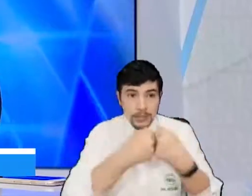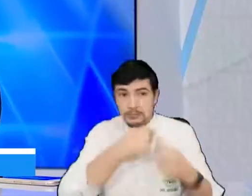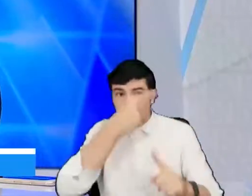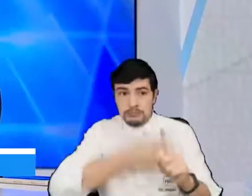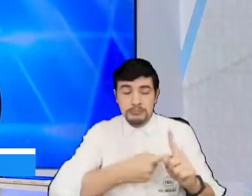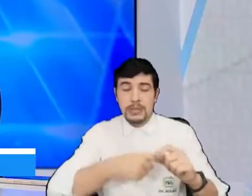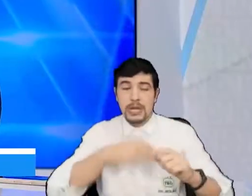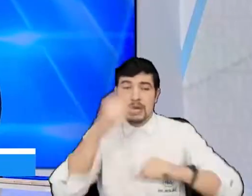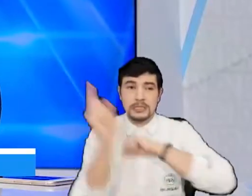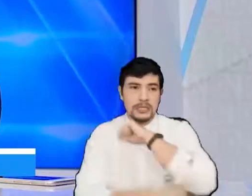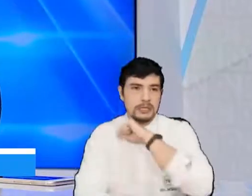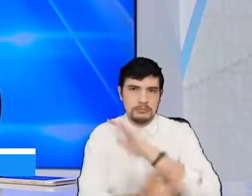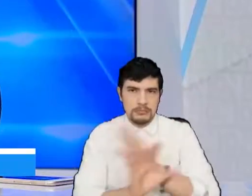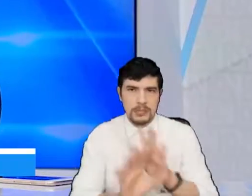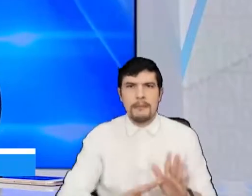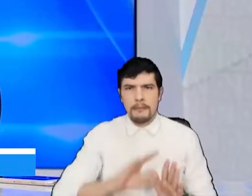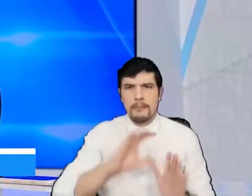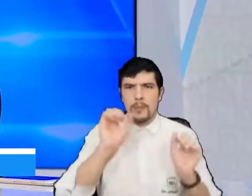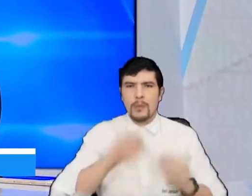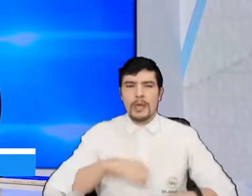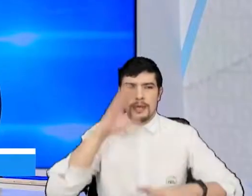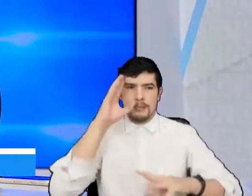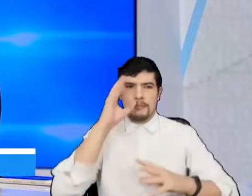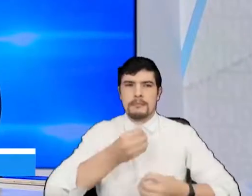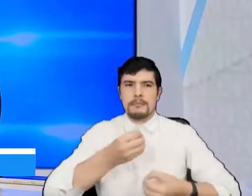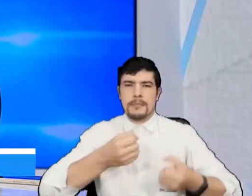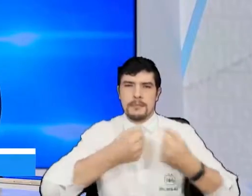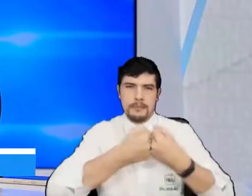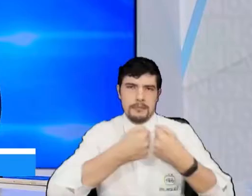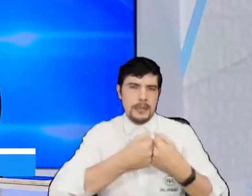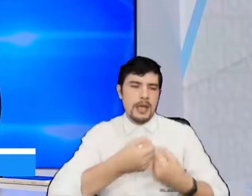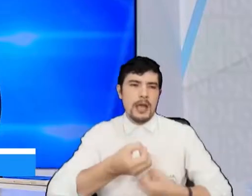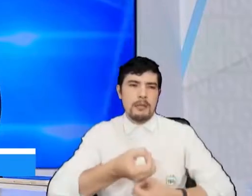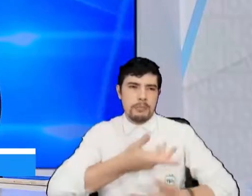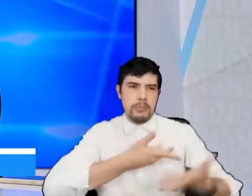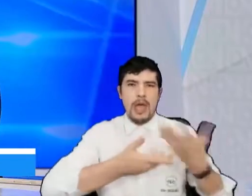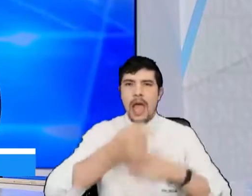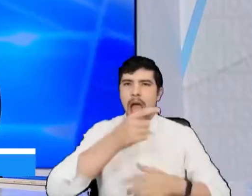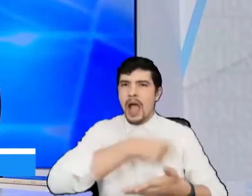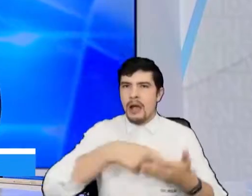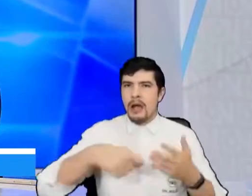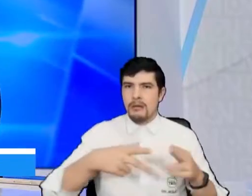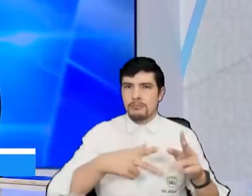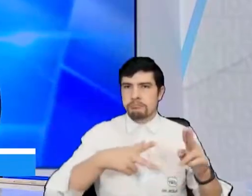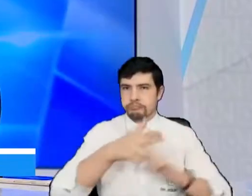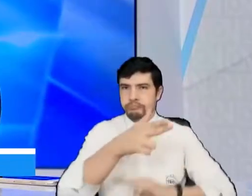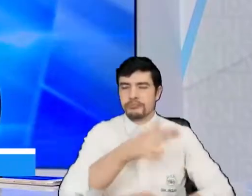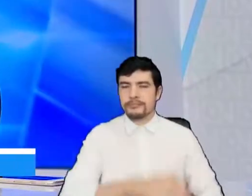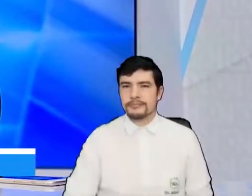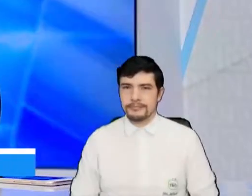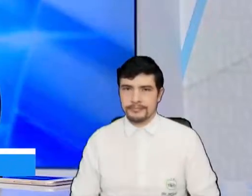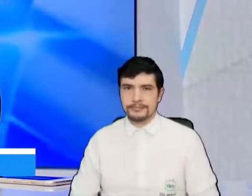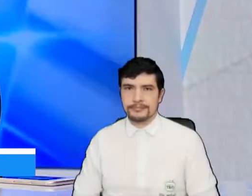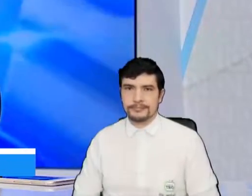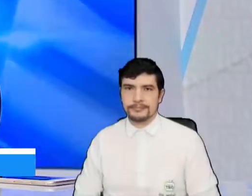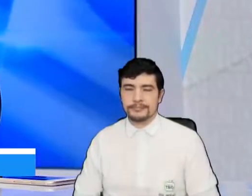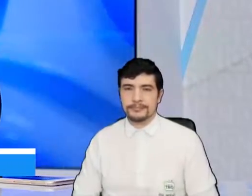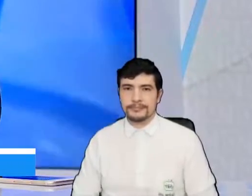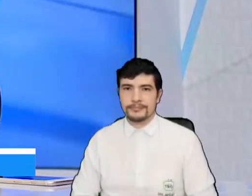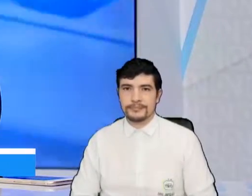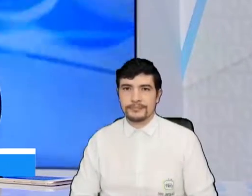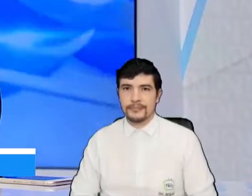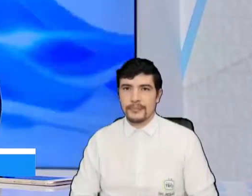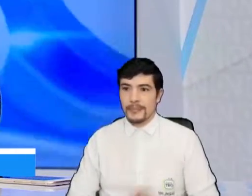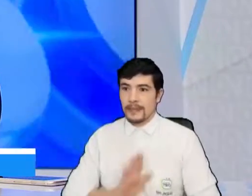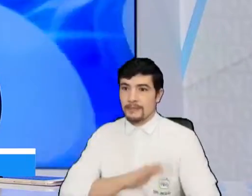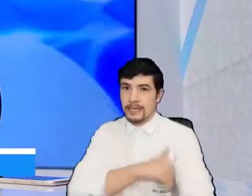Asimismo, el fortalecimiento de la conectividad en zonas rurales y urbanas fue otro de los anuncios que hizo la ministra de las Tecnologías de la Información